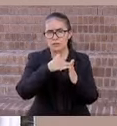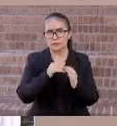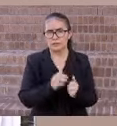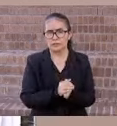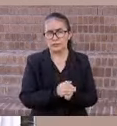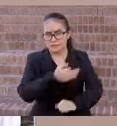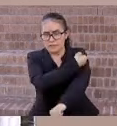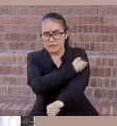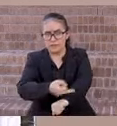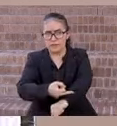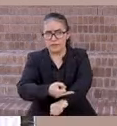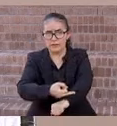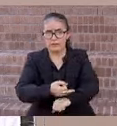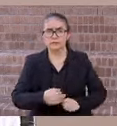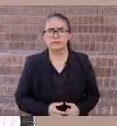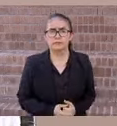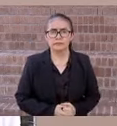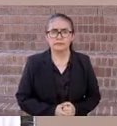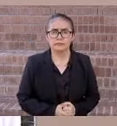familias